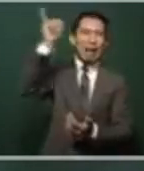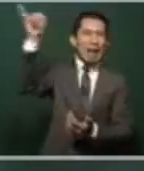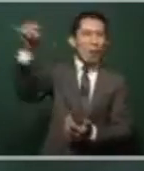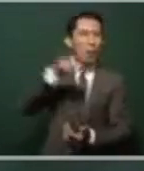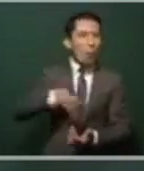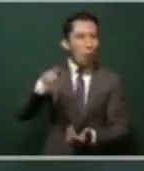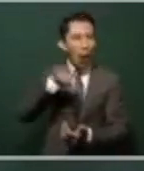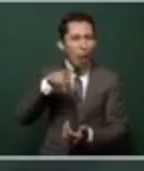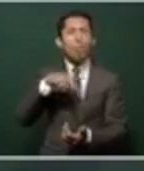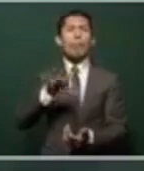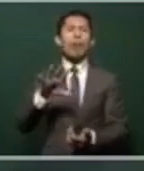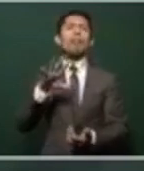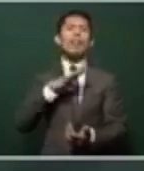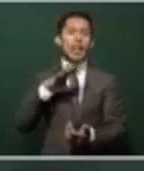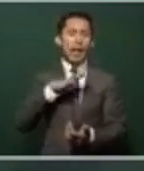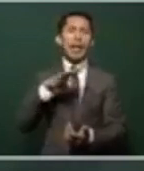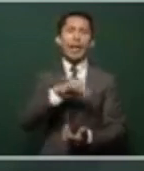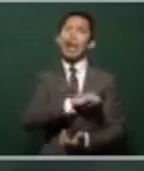la alternativa de